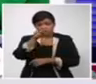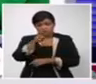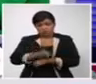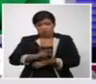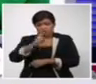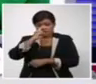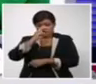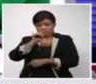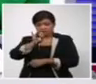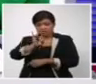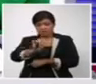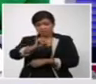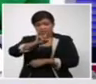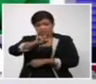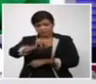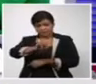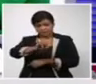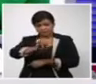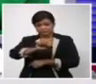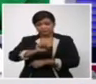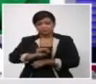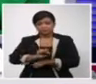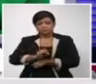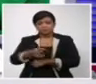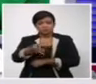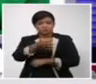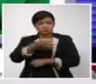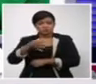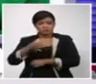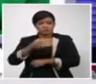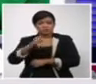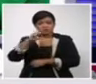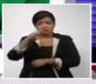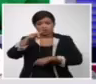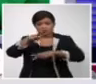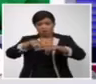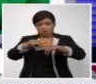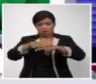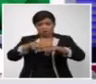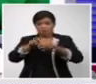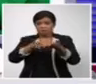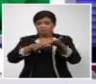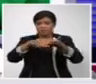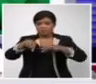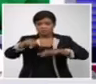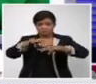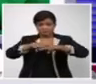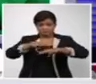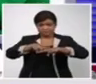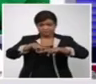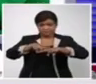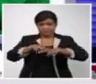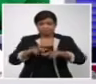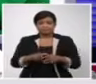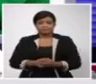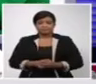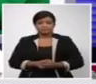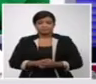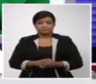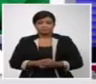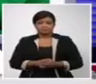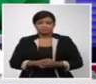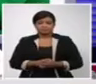76 años de edad del municipio Centro Habana, aquí en la provincia de La Habana, aparentemente sin